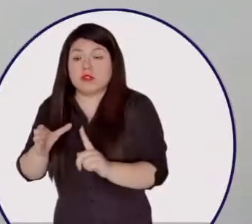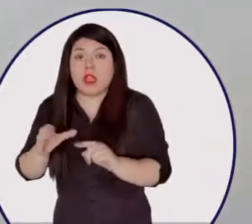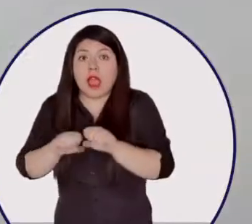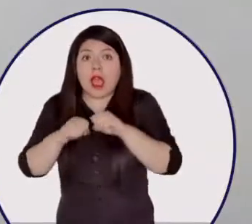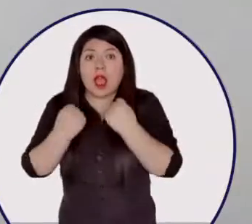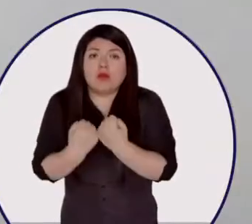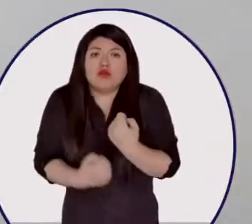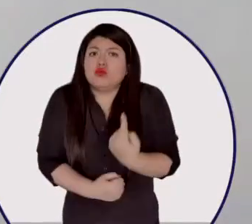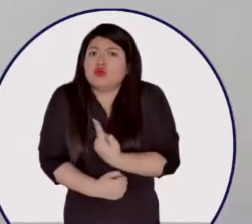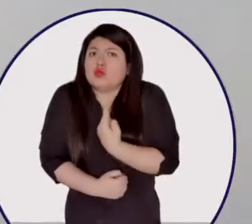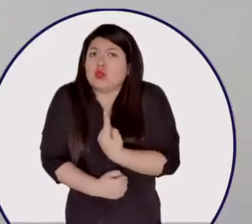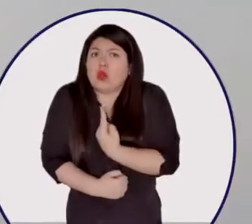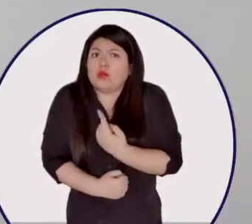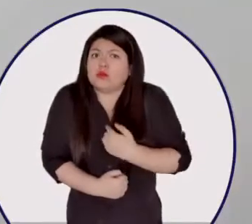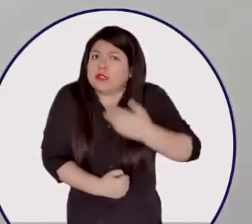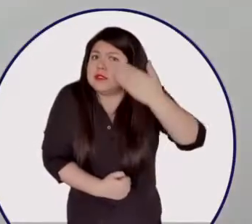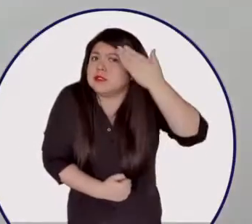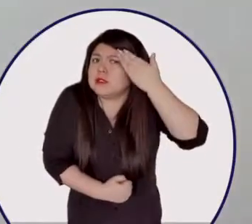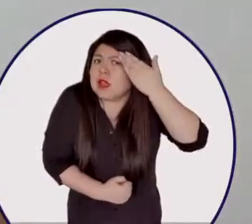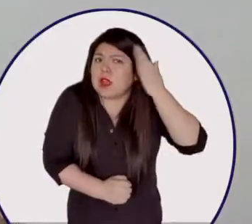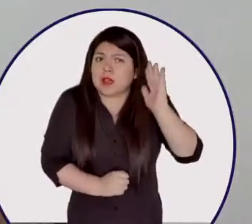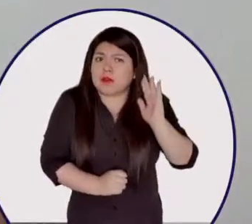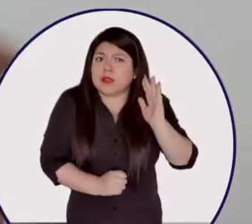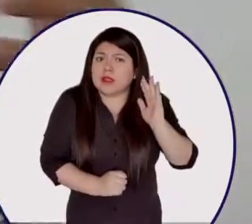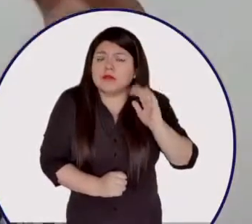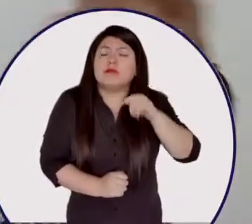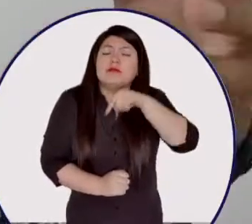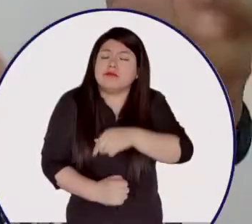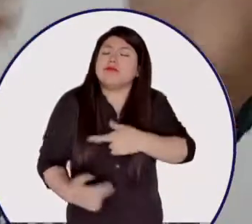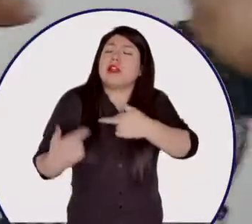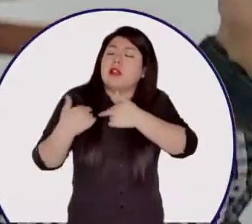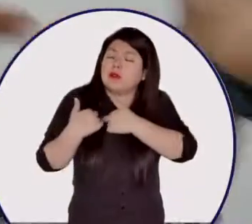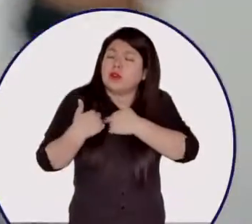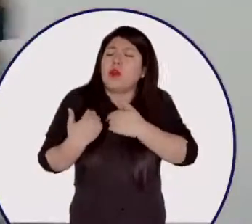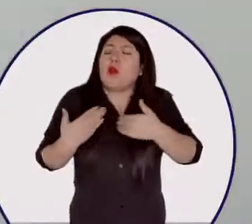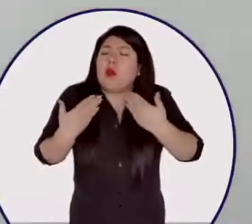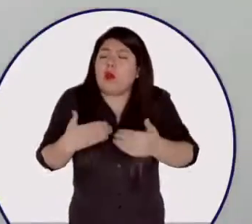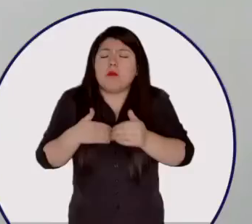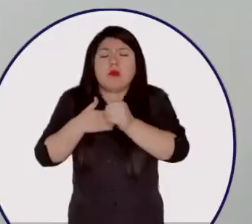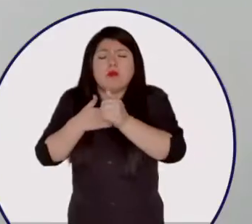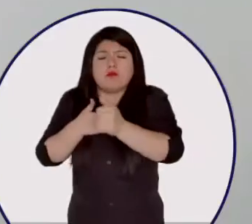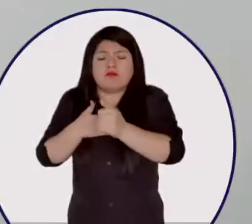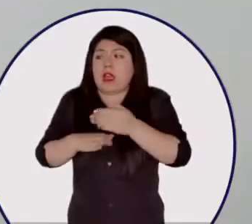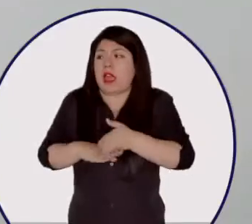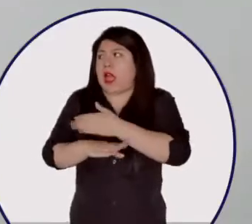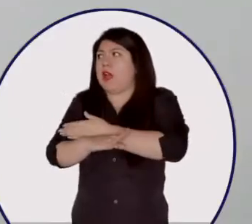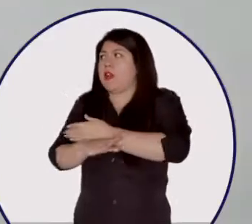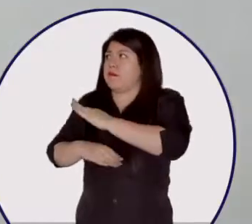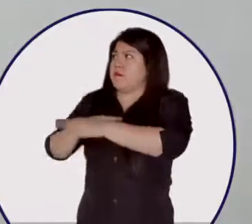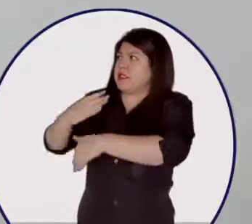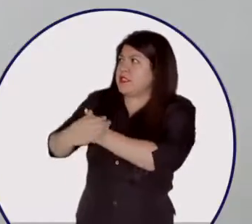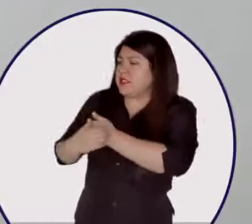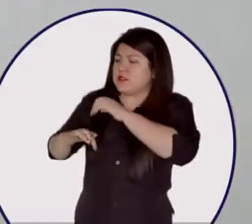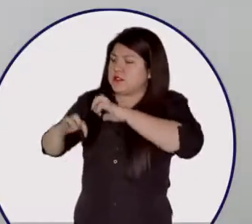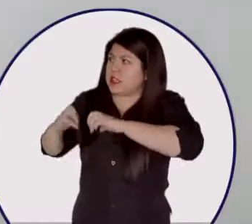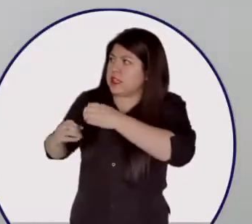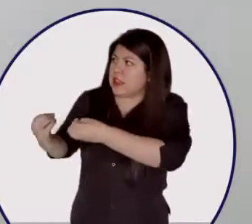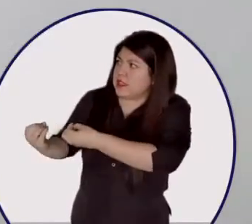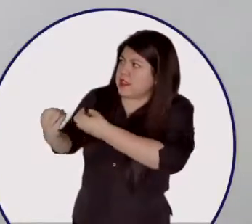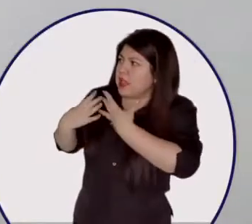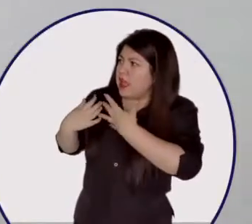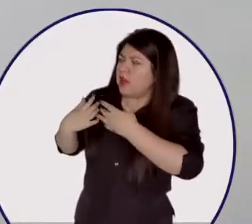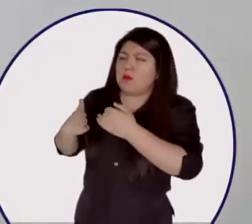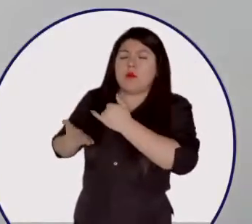orientaciones? Ustedes. ¿Y cómo hacer que esos lineamientos y orientaciones puedan realmente ser prácticos en un